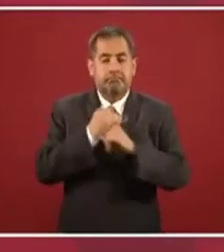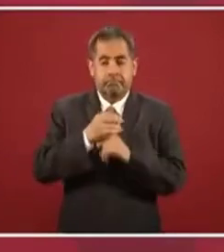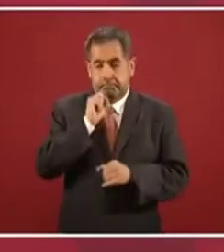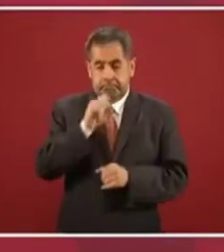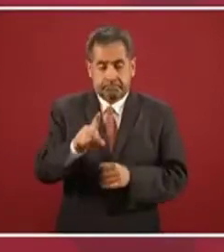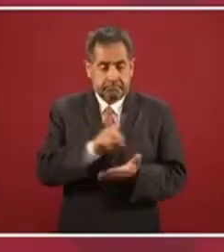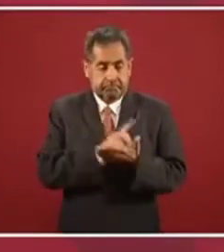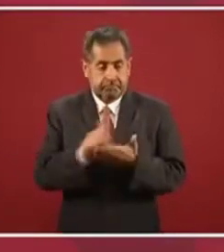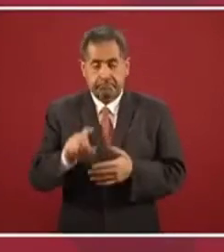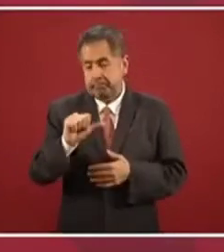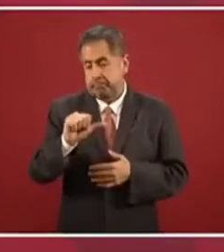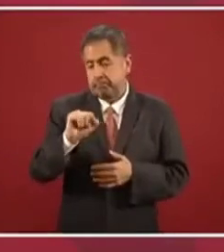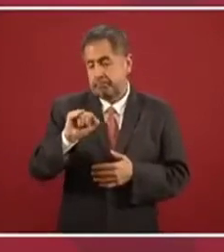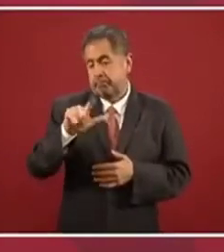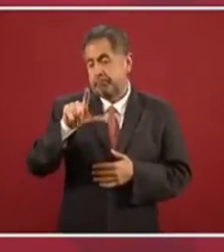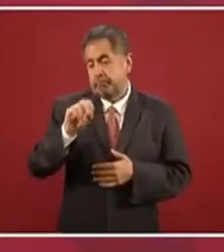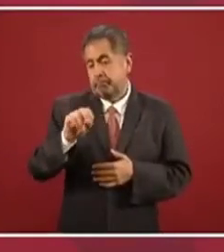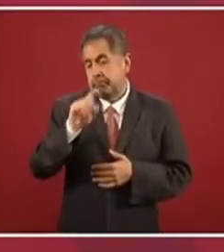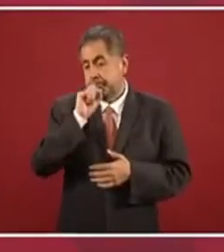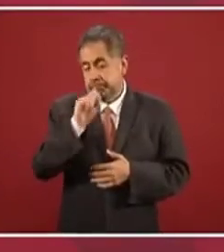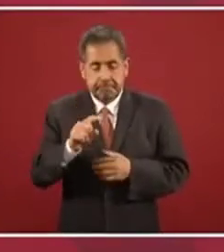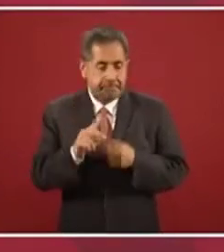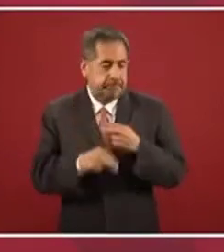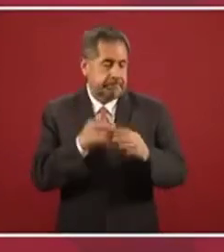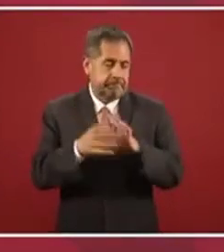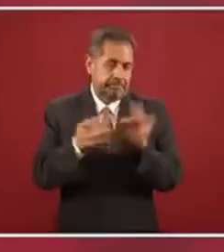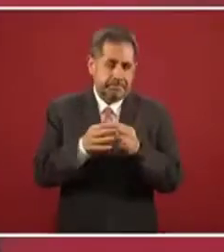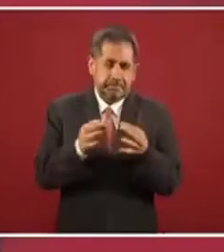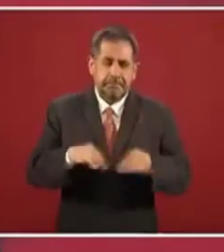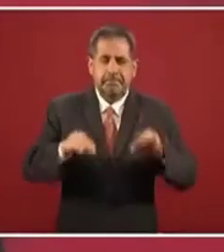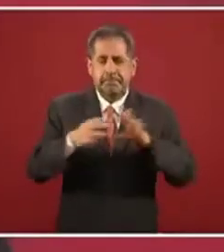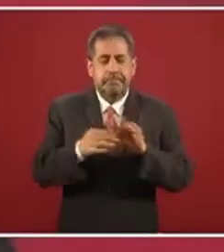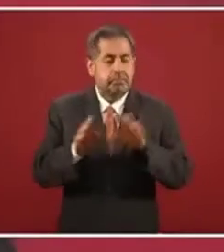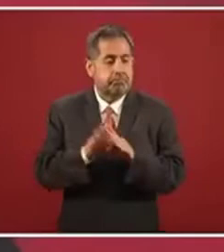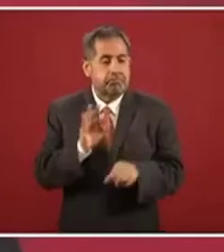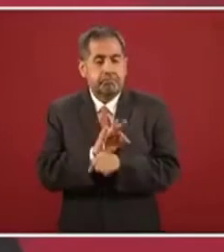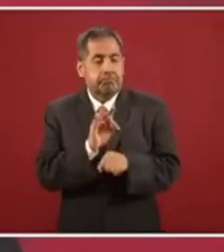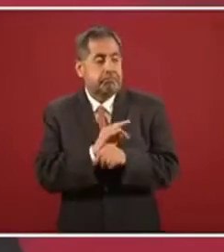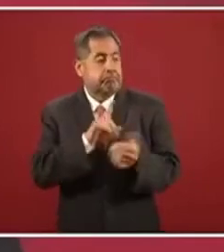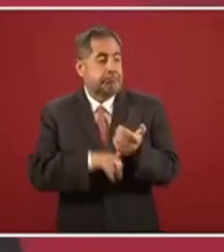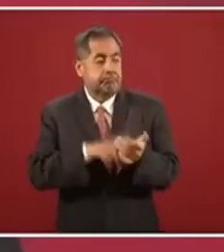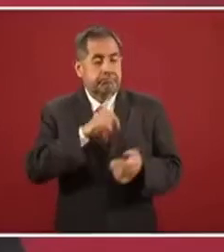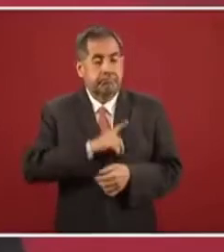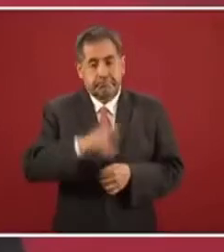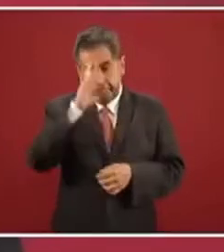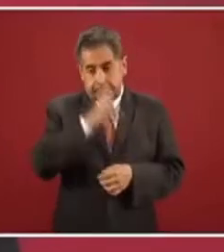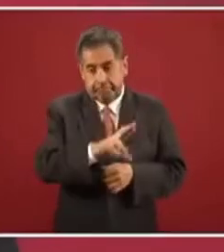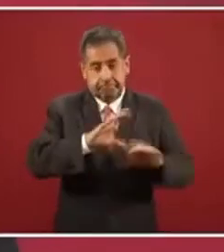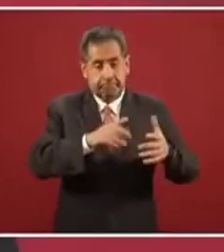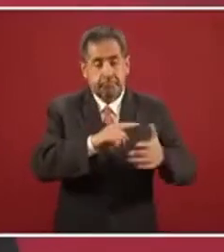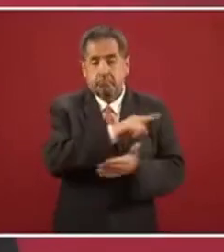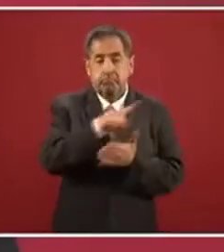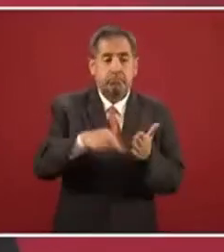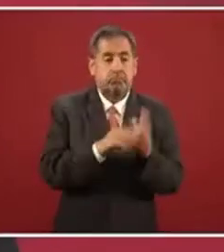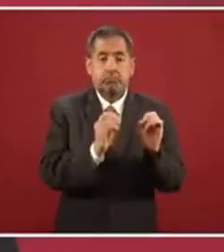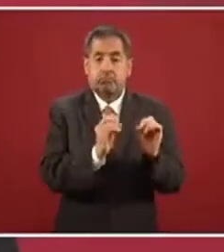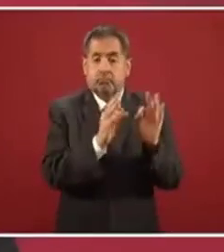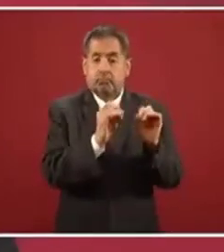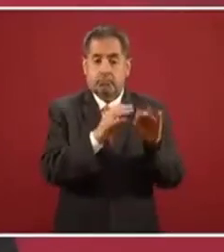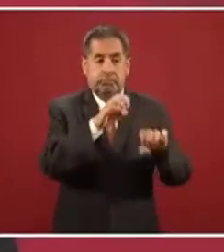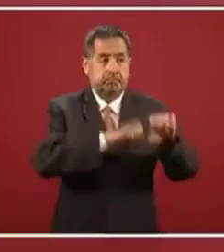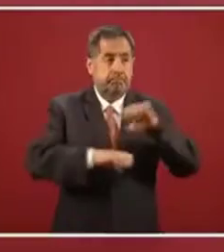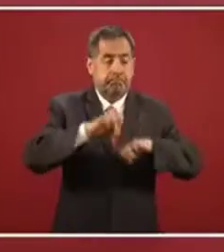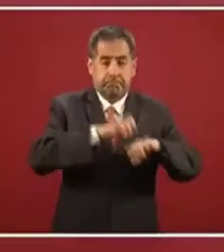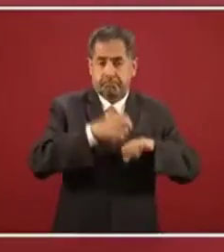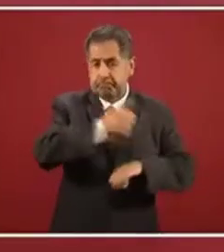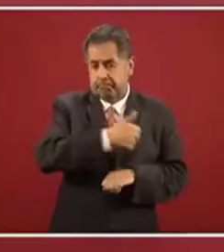derecho de asilo y, desde luego, sin lugar a dudas, en favor del respeto a los recintos diplomáticos en cada país.